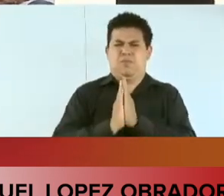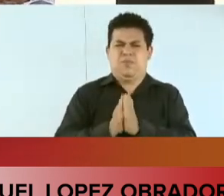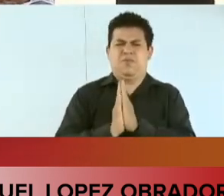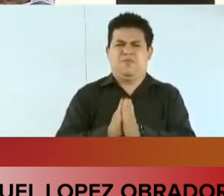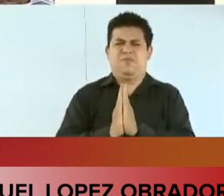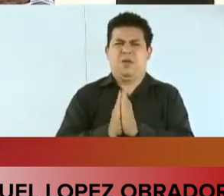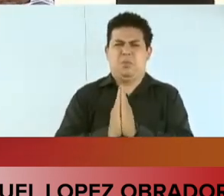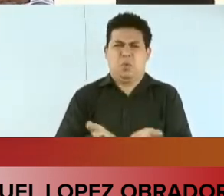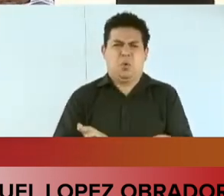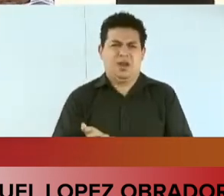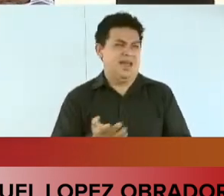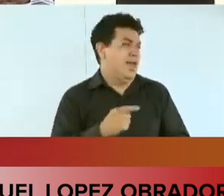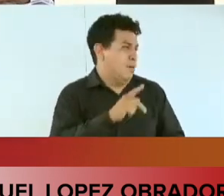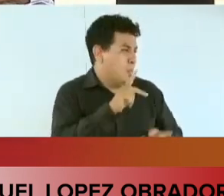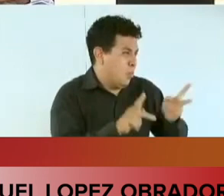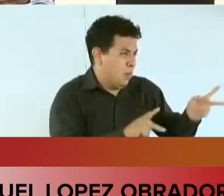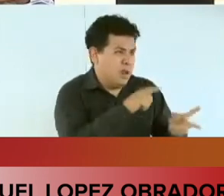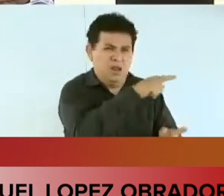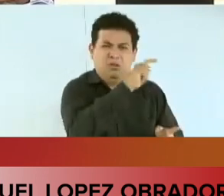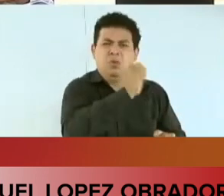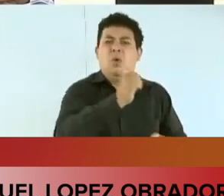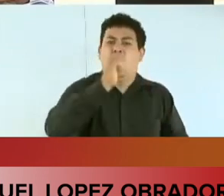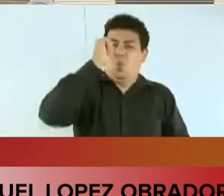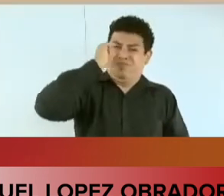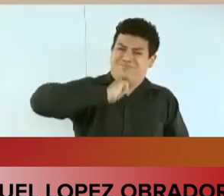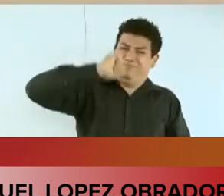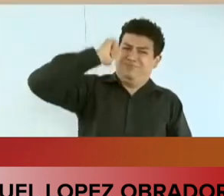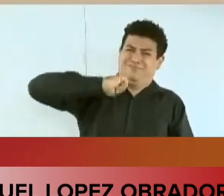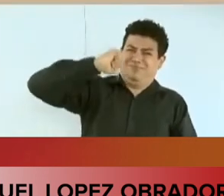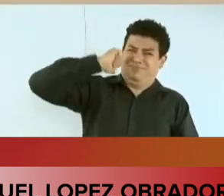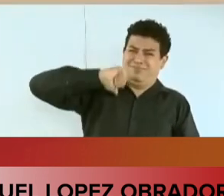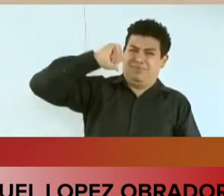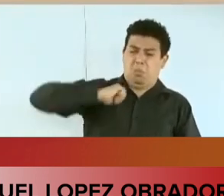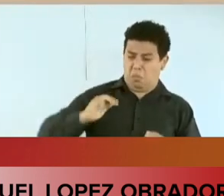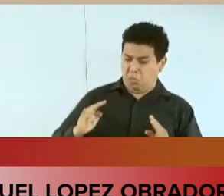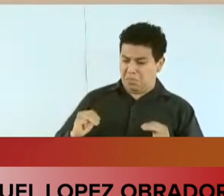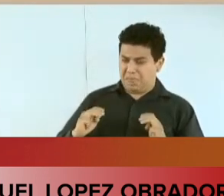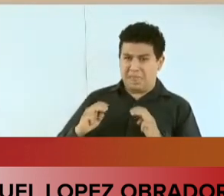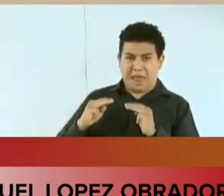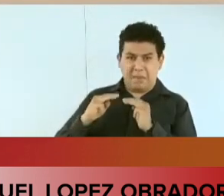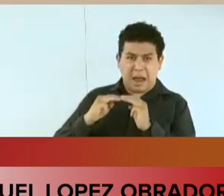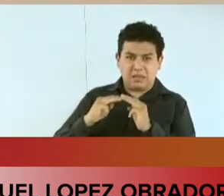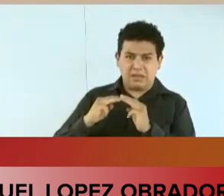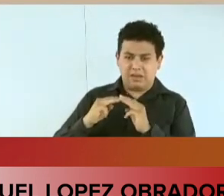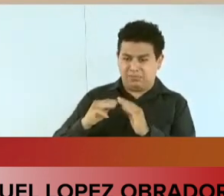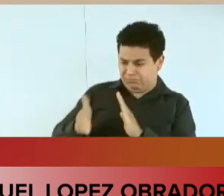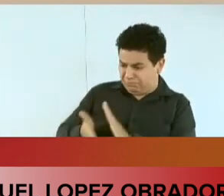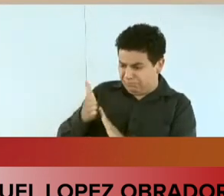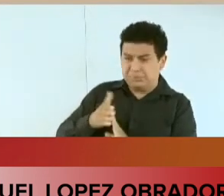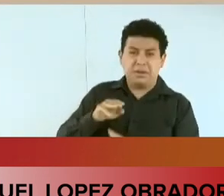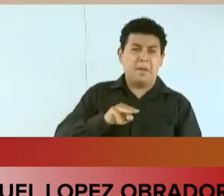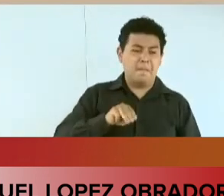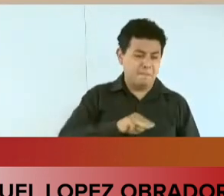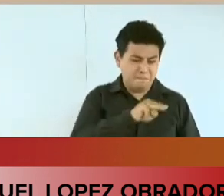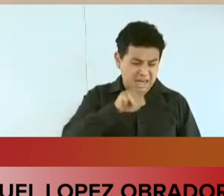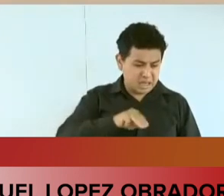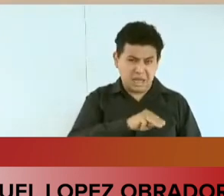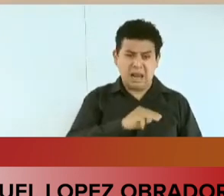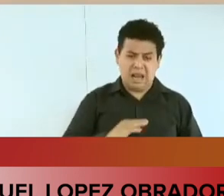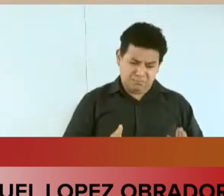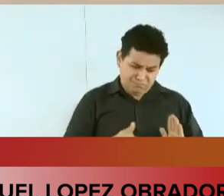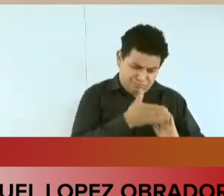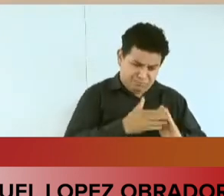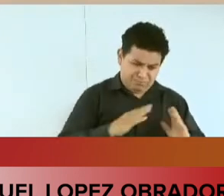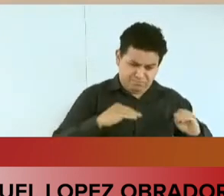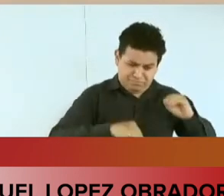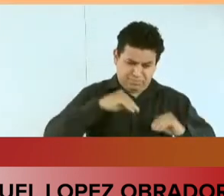herederos de los constructores de Monte Albán y de Mitla, los